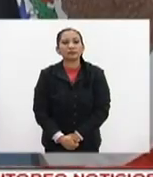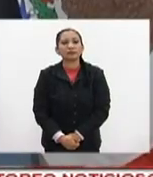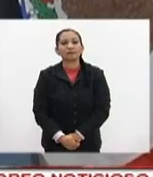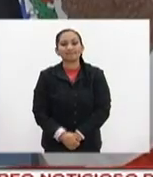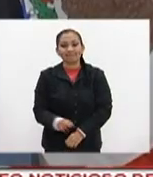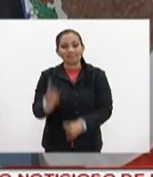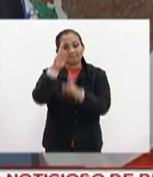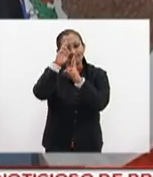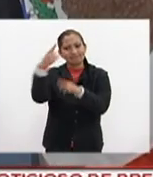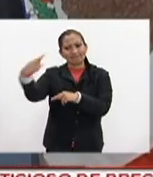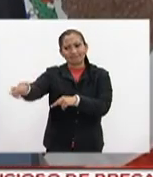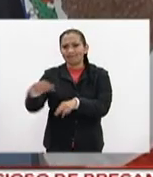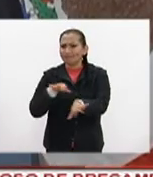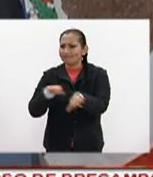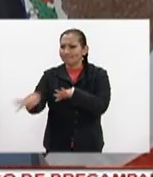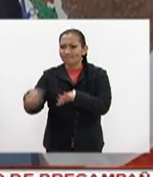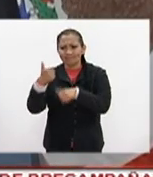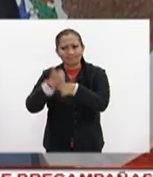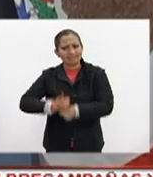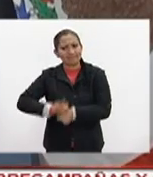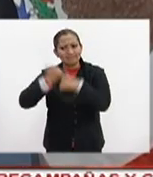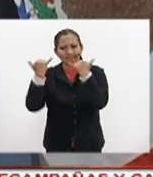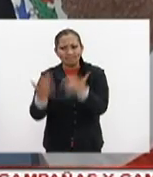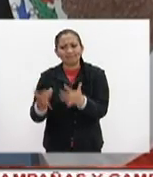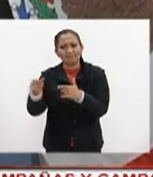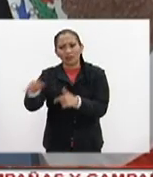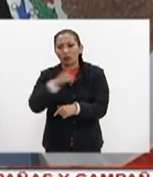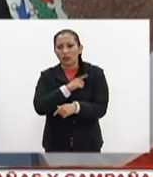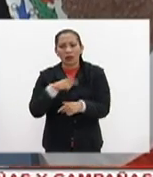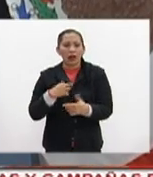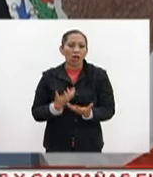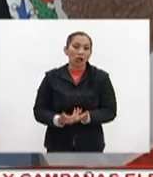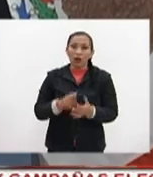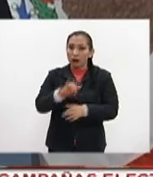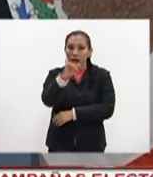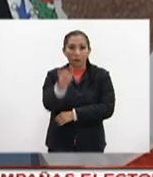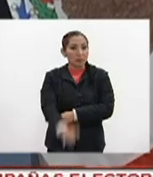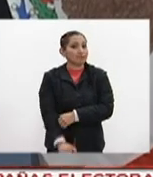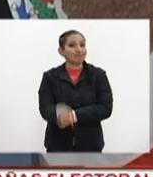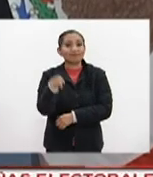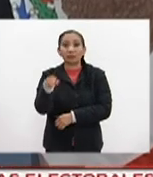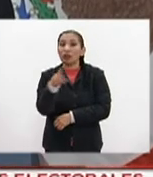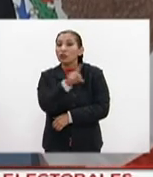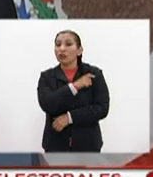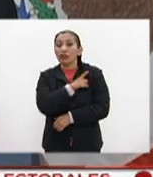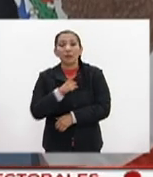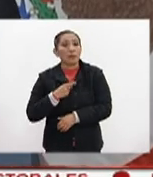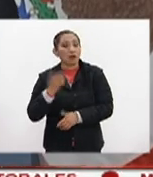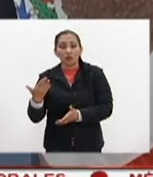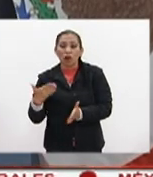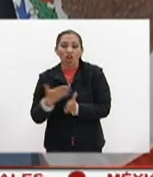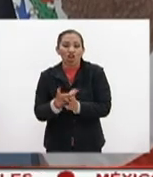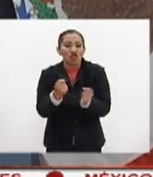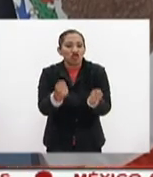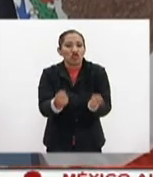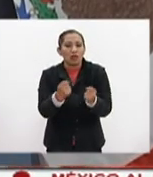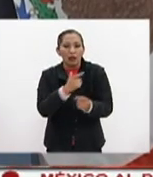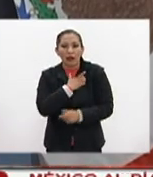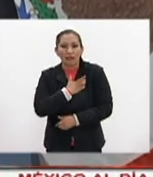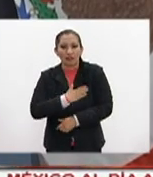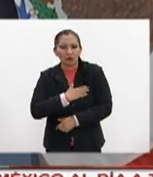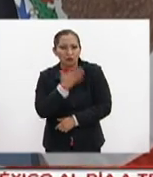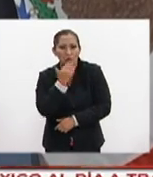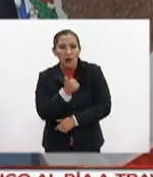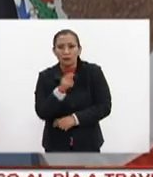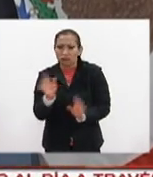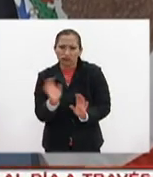En honor a ese sacrificio, no debemos de ninguna manera bajar la guardia, ni mucho menos ceder paso a la impunidad, pues